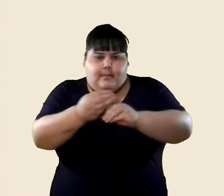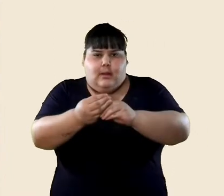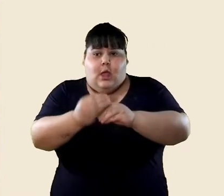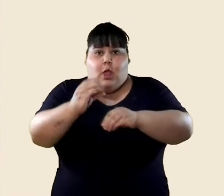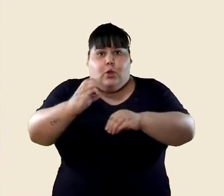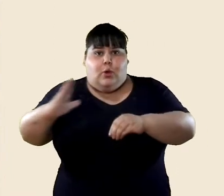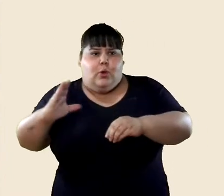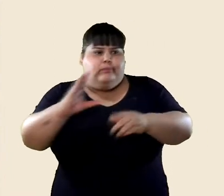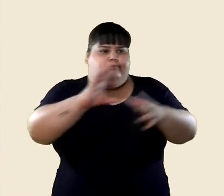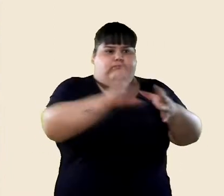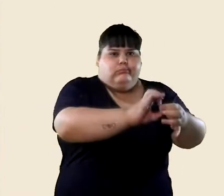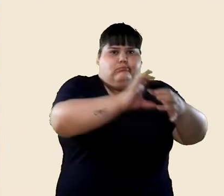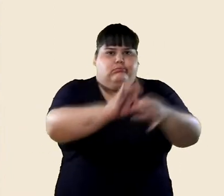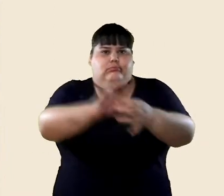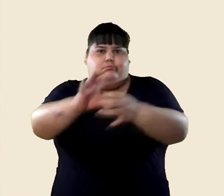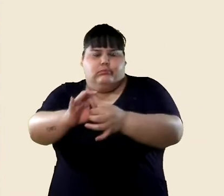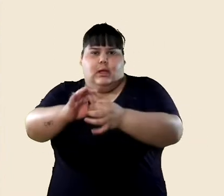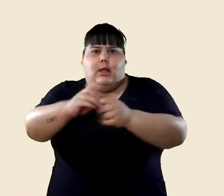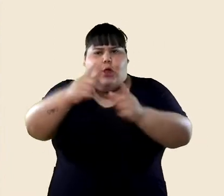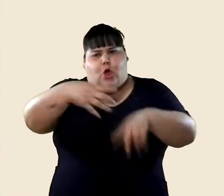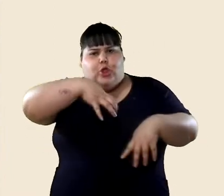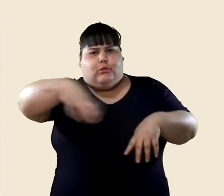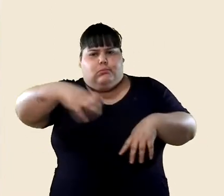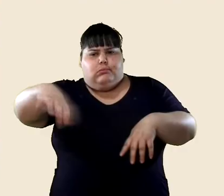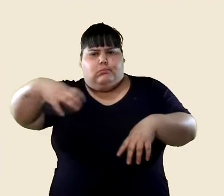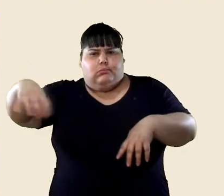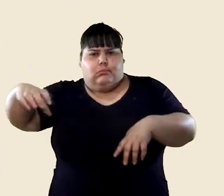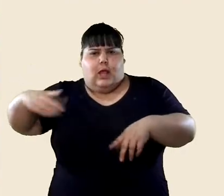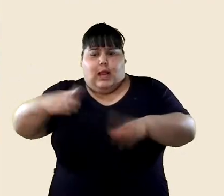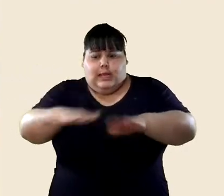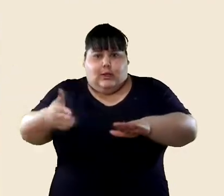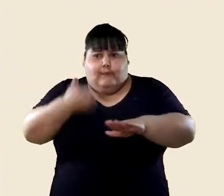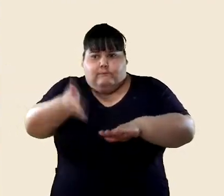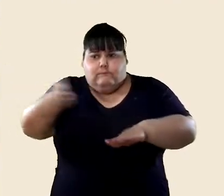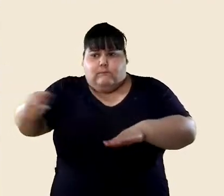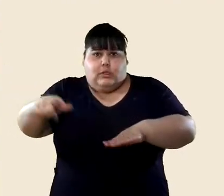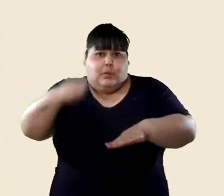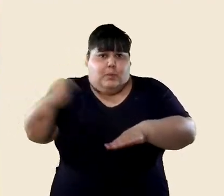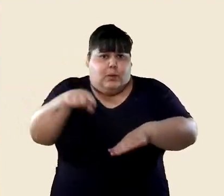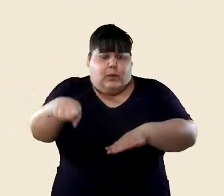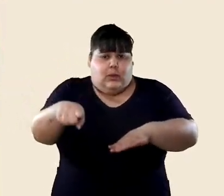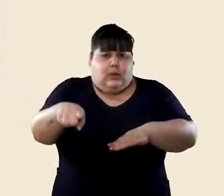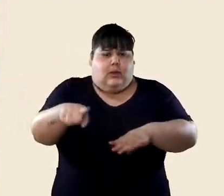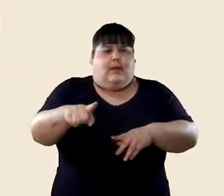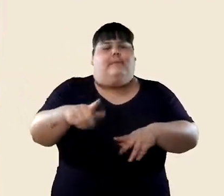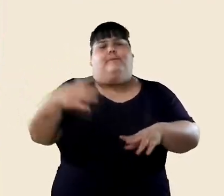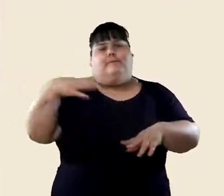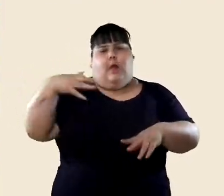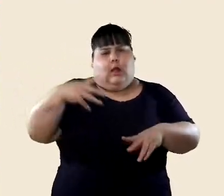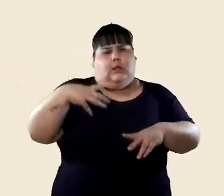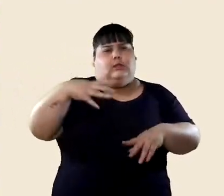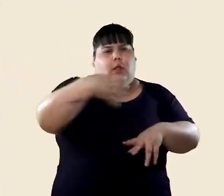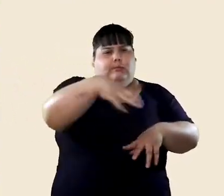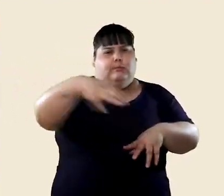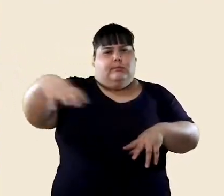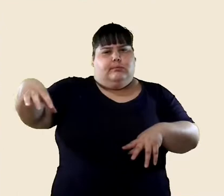los clubes, todos los lugares donde los chicos transitan son fundamentales. Todavía hay lugares a los que